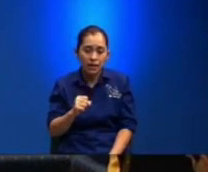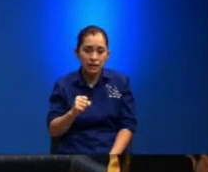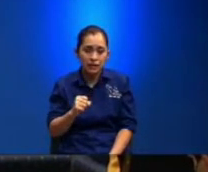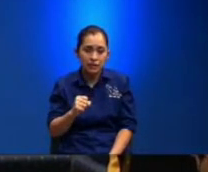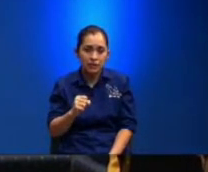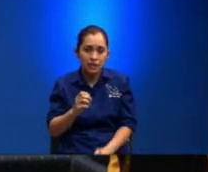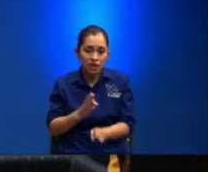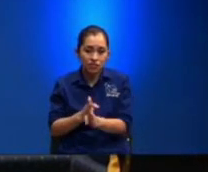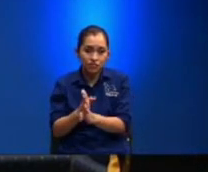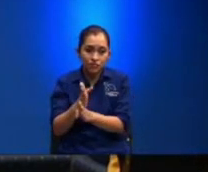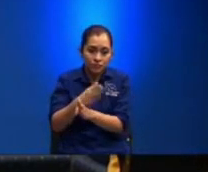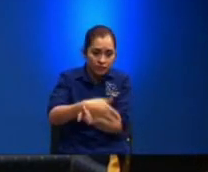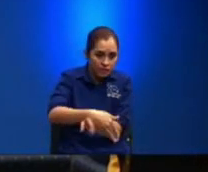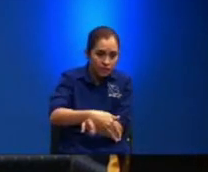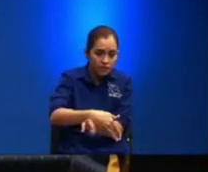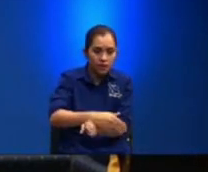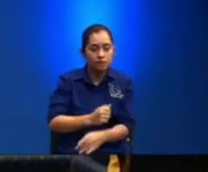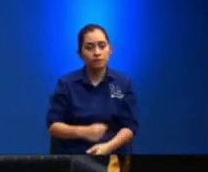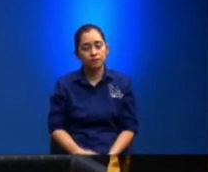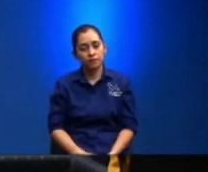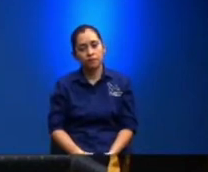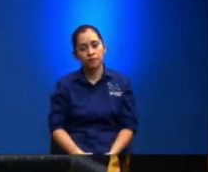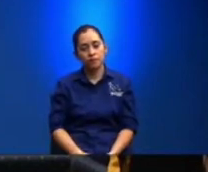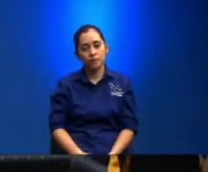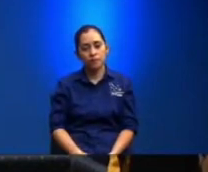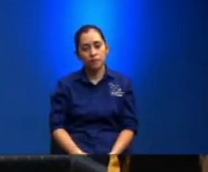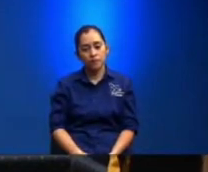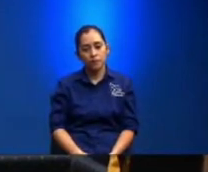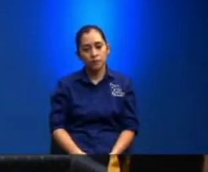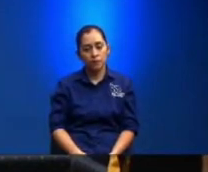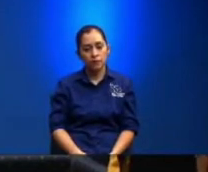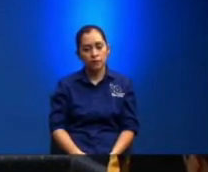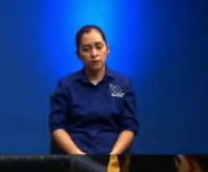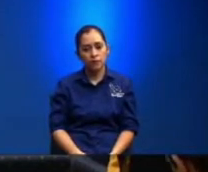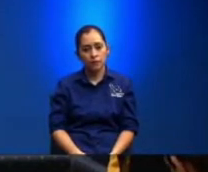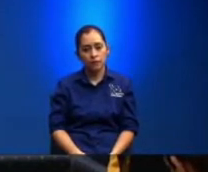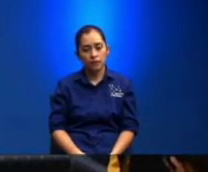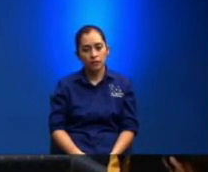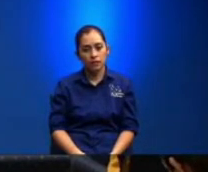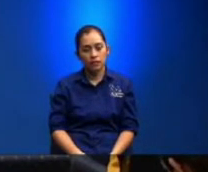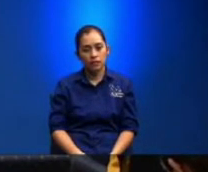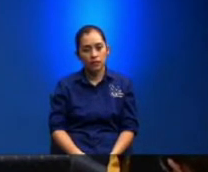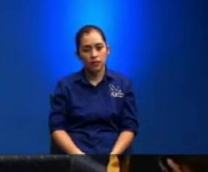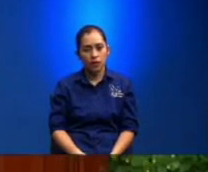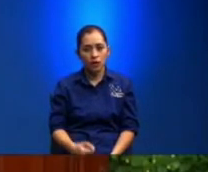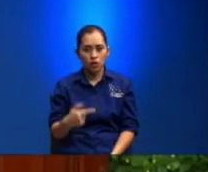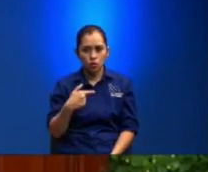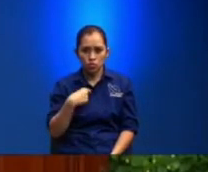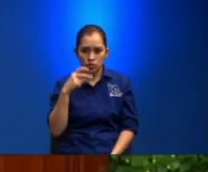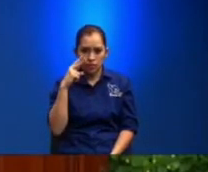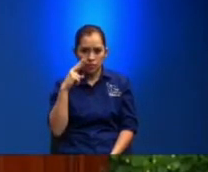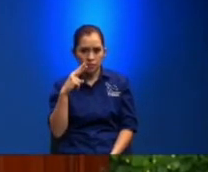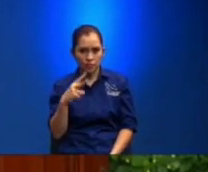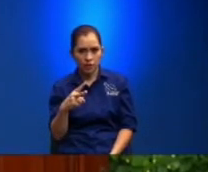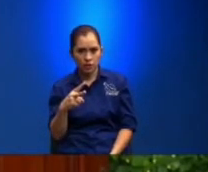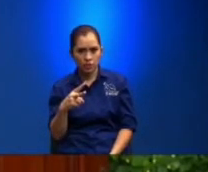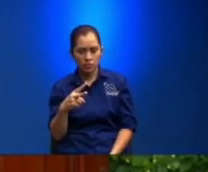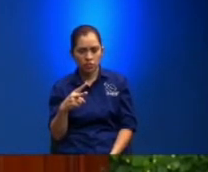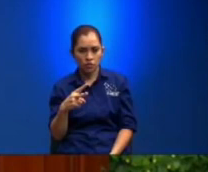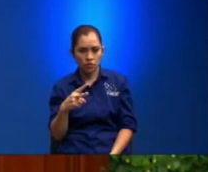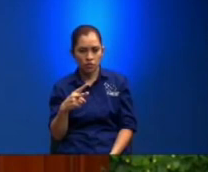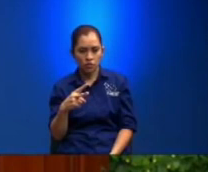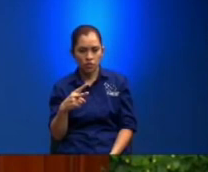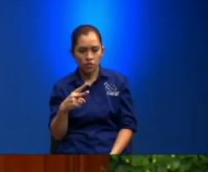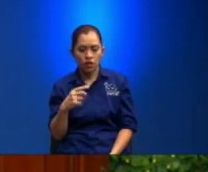y cuando yo estaba viendo esas estadísticas y preguntando en el señor por qué razón sucedía eso tuve